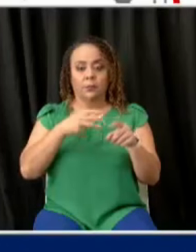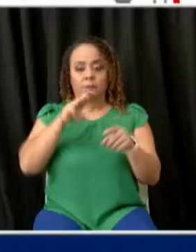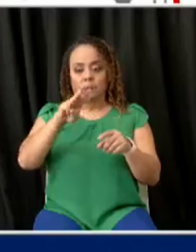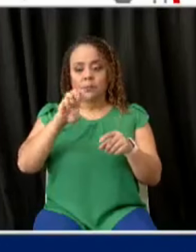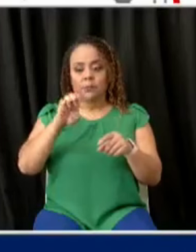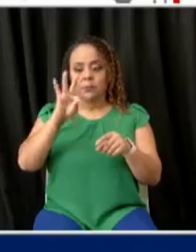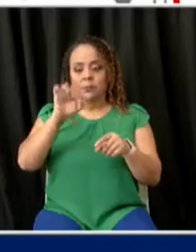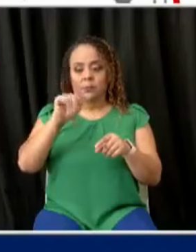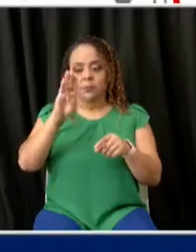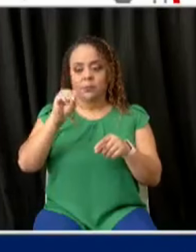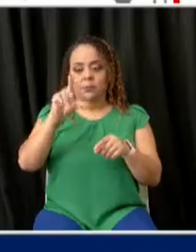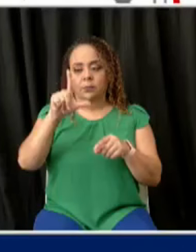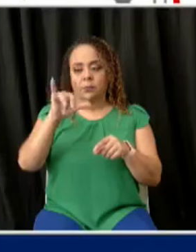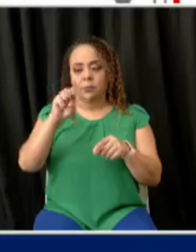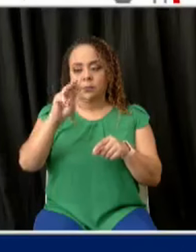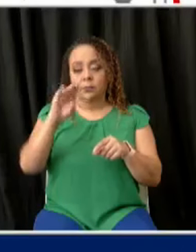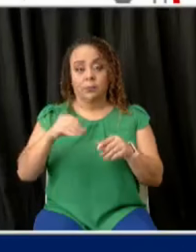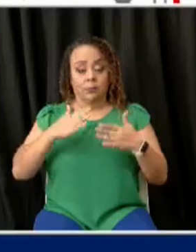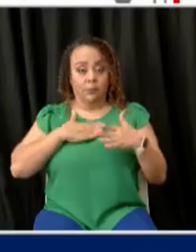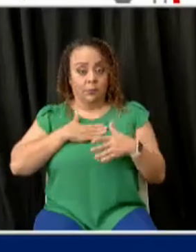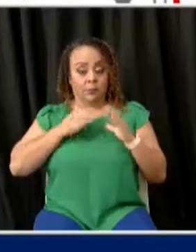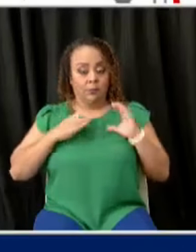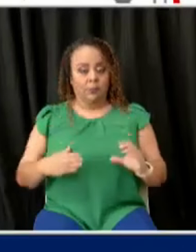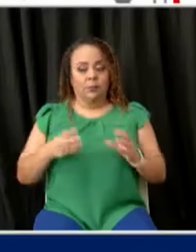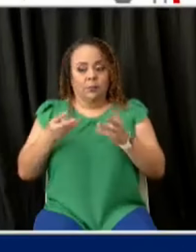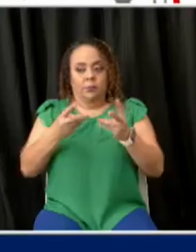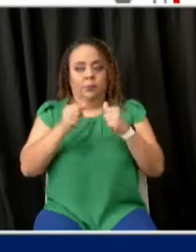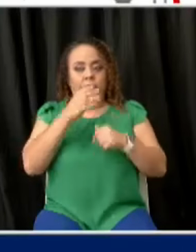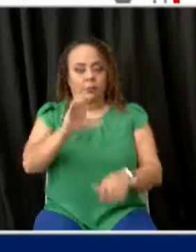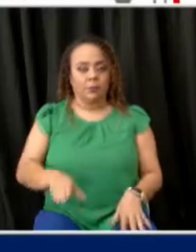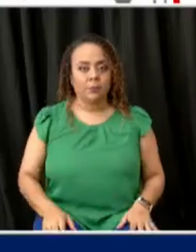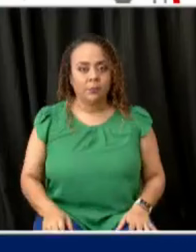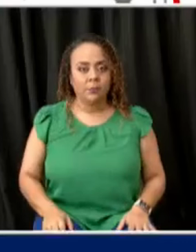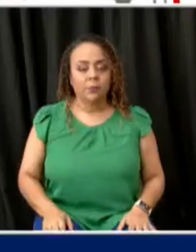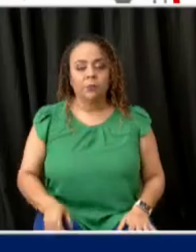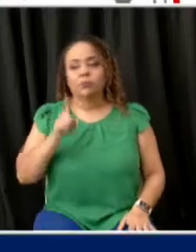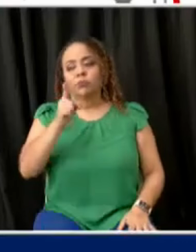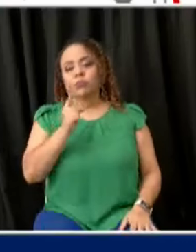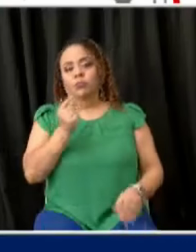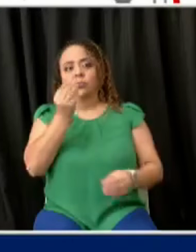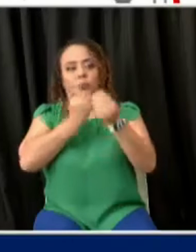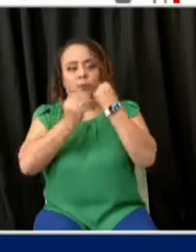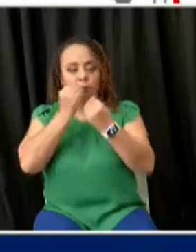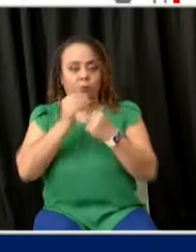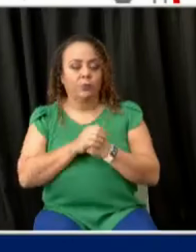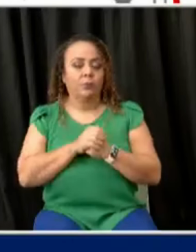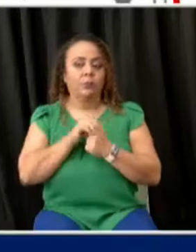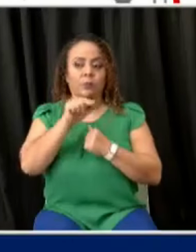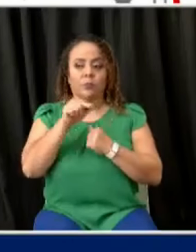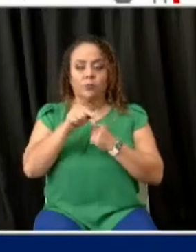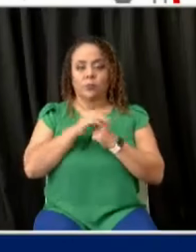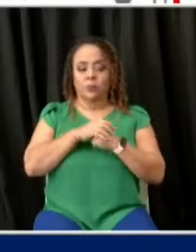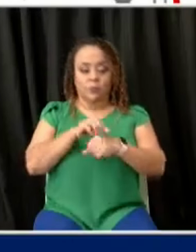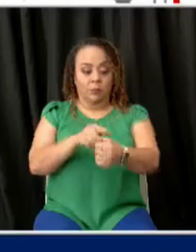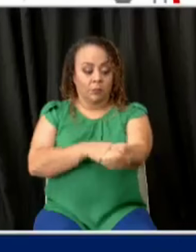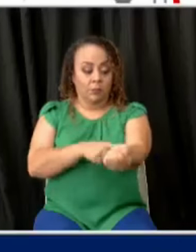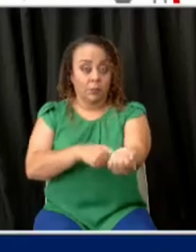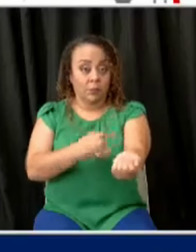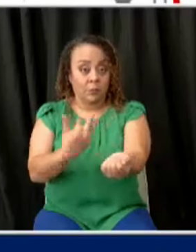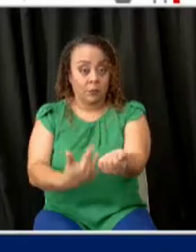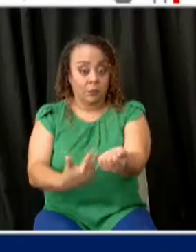metabolismo produce calor. Okay. ¿No es cierto? O sea, cada vez que usted está digiriendo, cada vez que usted está circulando su sangre,